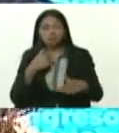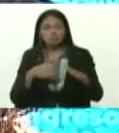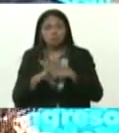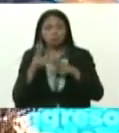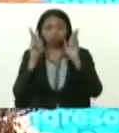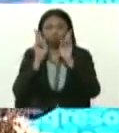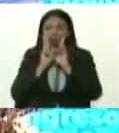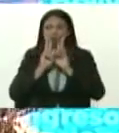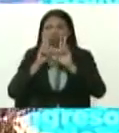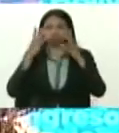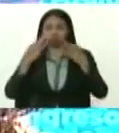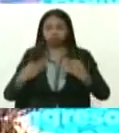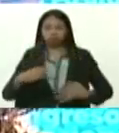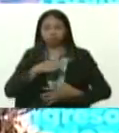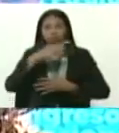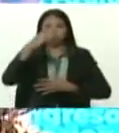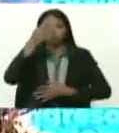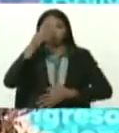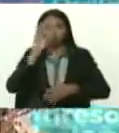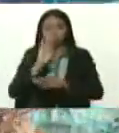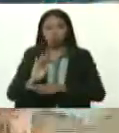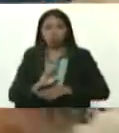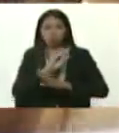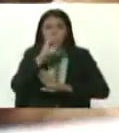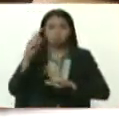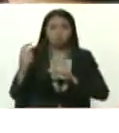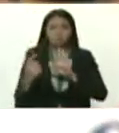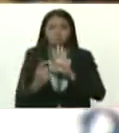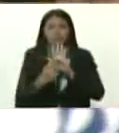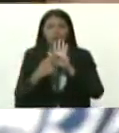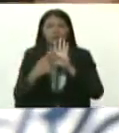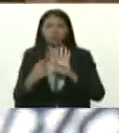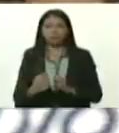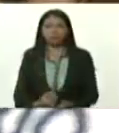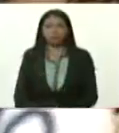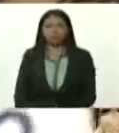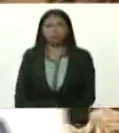0 kilómetros a la batalla. Protegido contra todo.